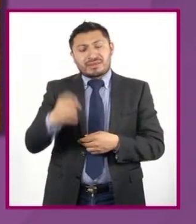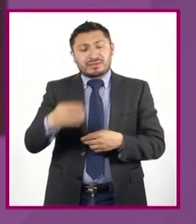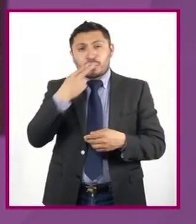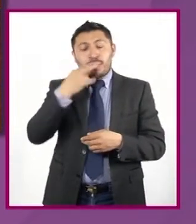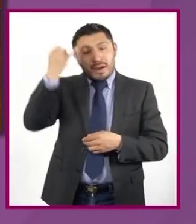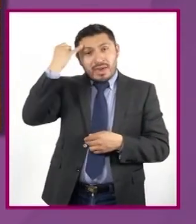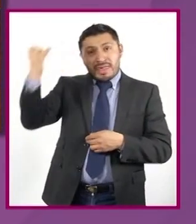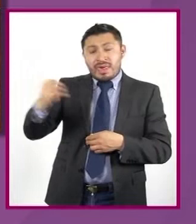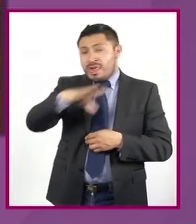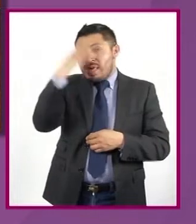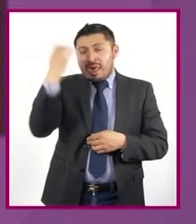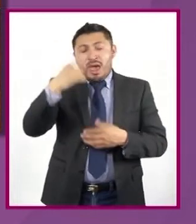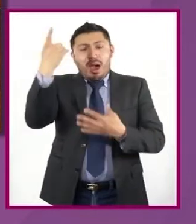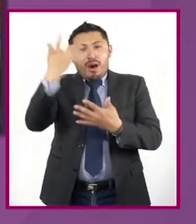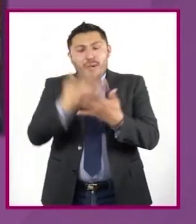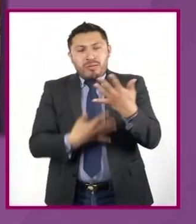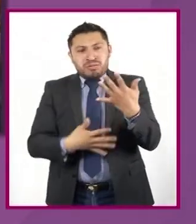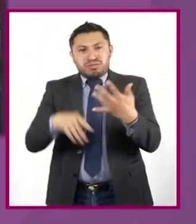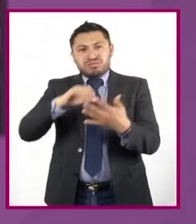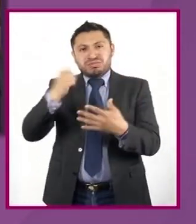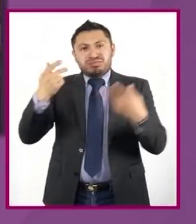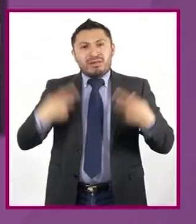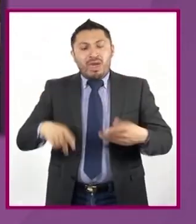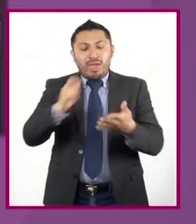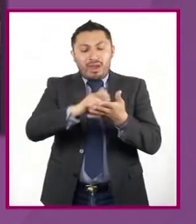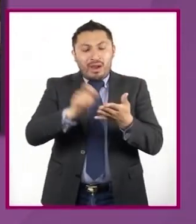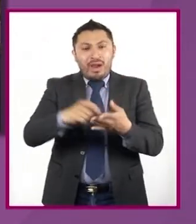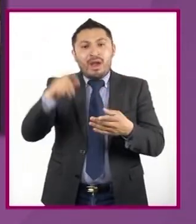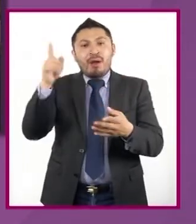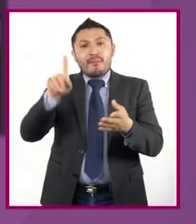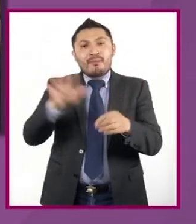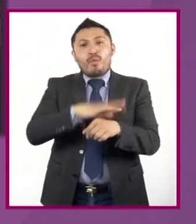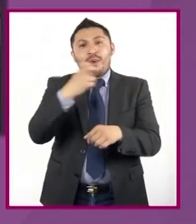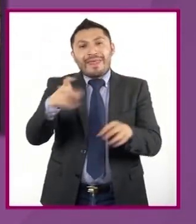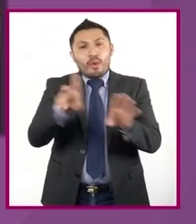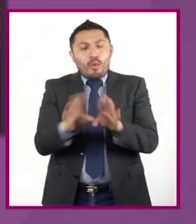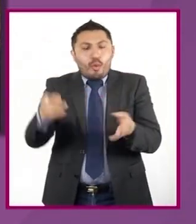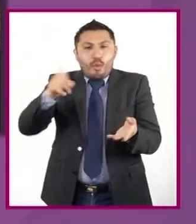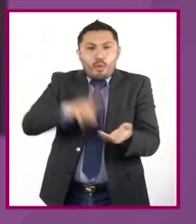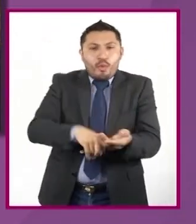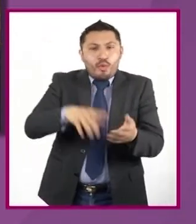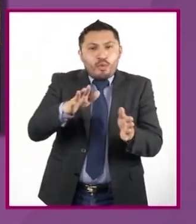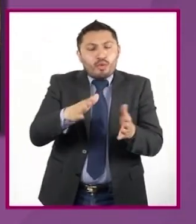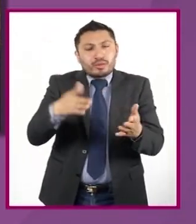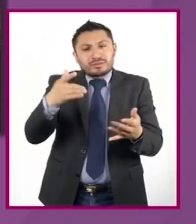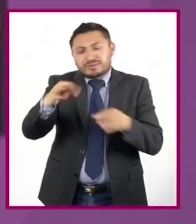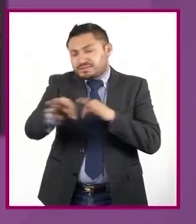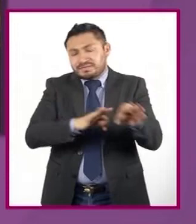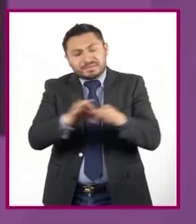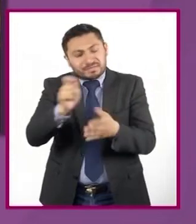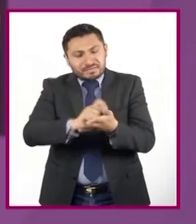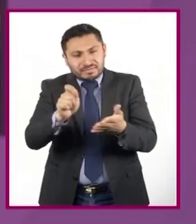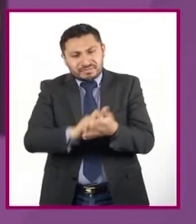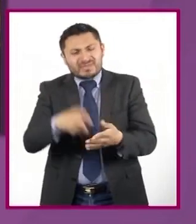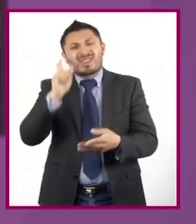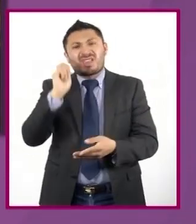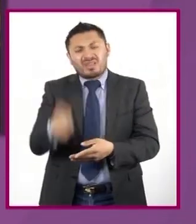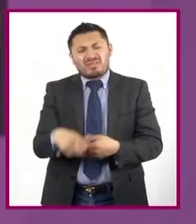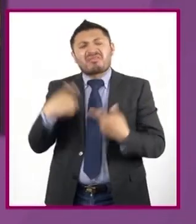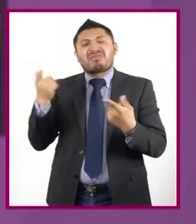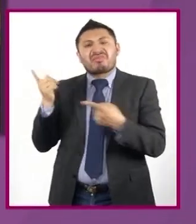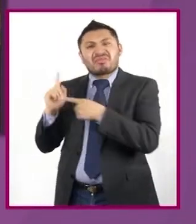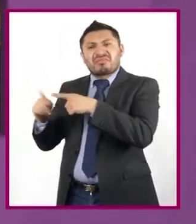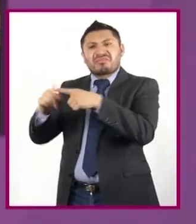y gráficos de otros escritores, por lo que a lo largo de sus obras mencionan quiénes son esas personas que previamente investigaron